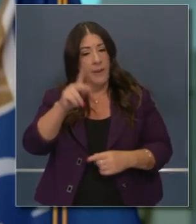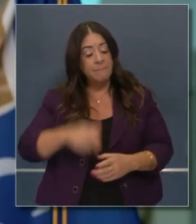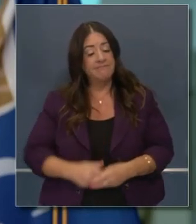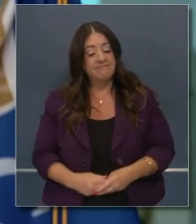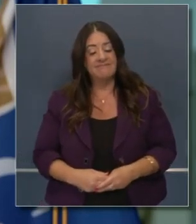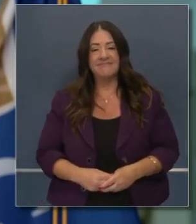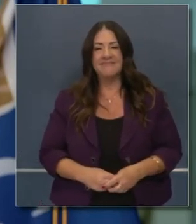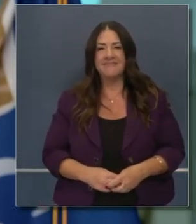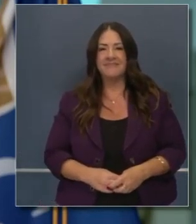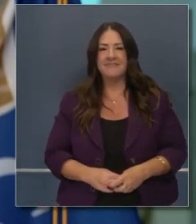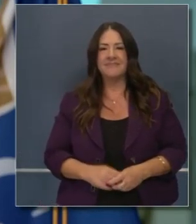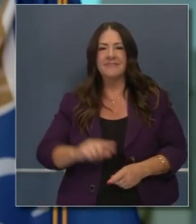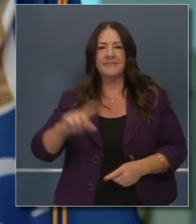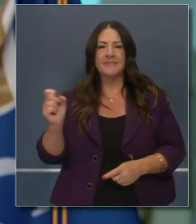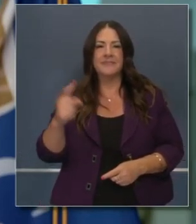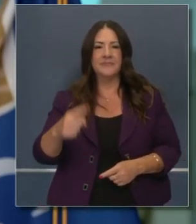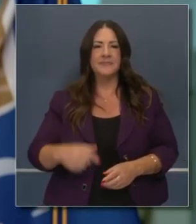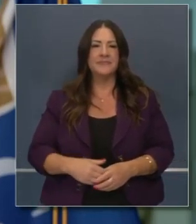expresar usted.